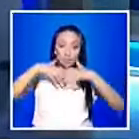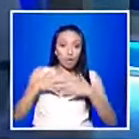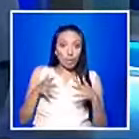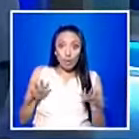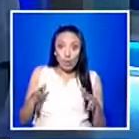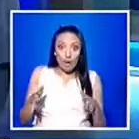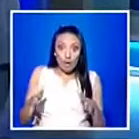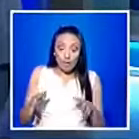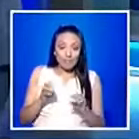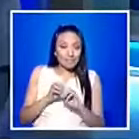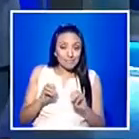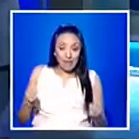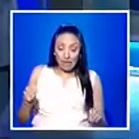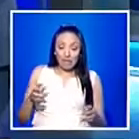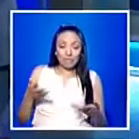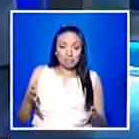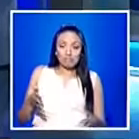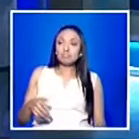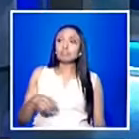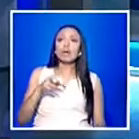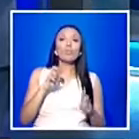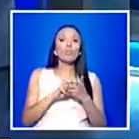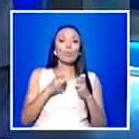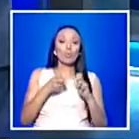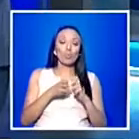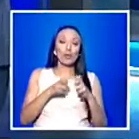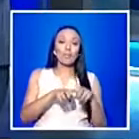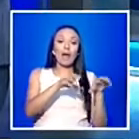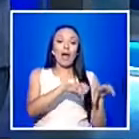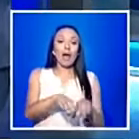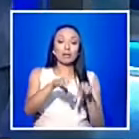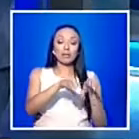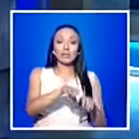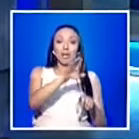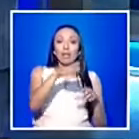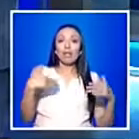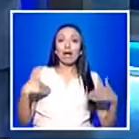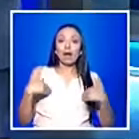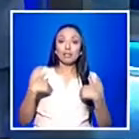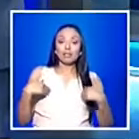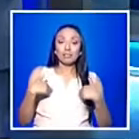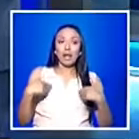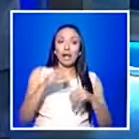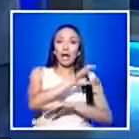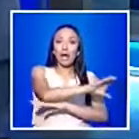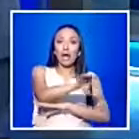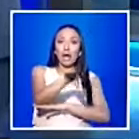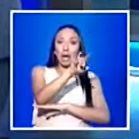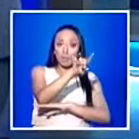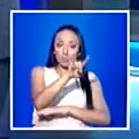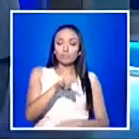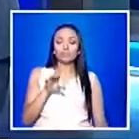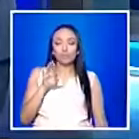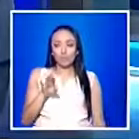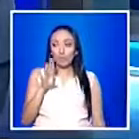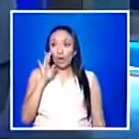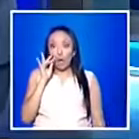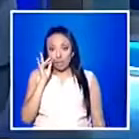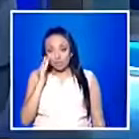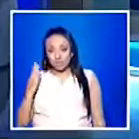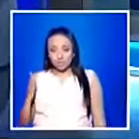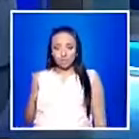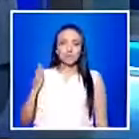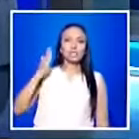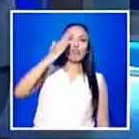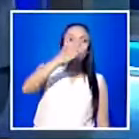época seca, en esta época de verano, está complicando las actividades ganaderas. Por eso Alex Ceballos fue hasta el Cantón Mejía, recorrió